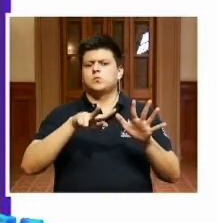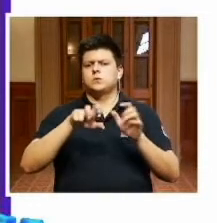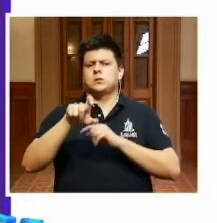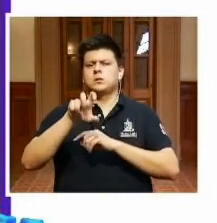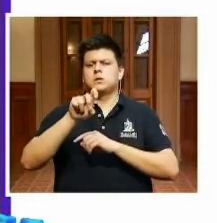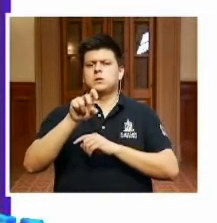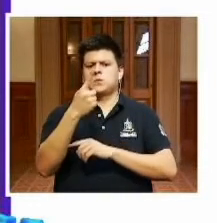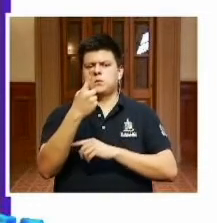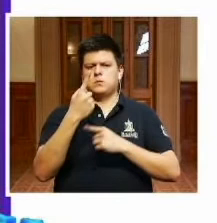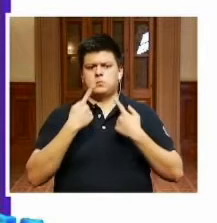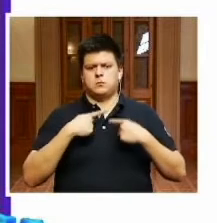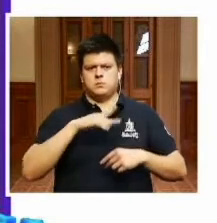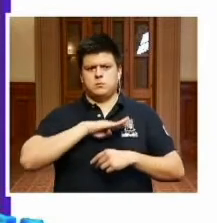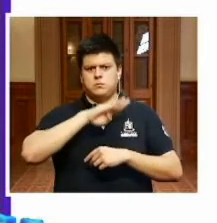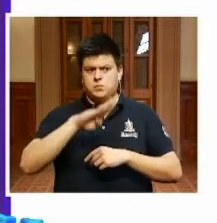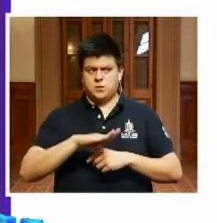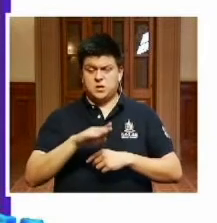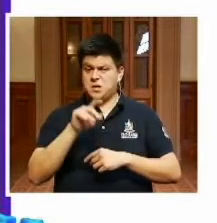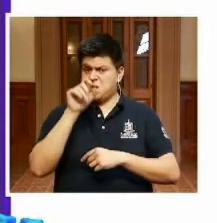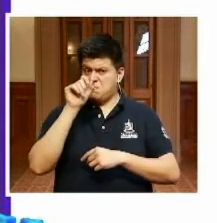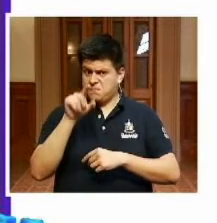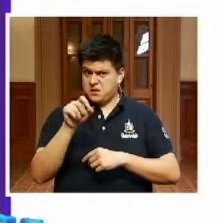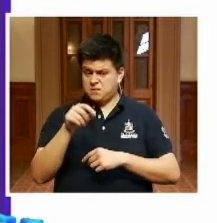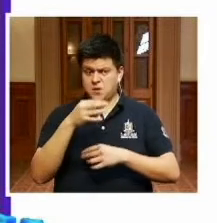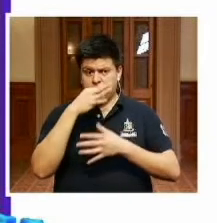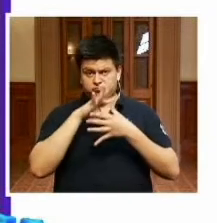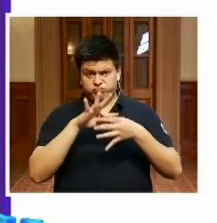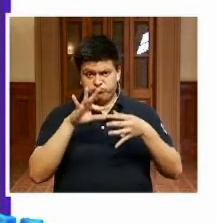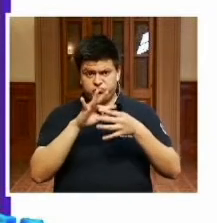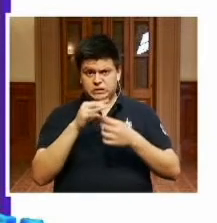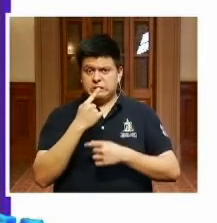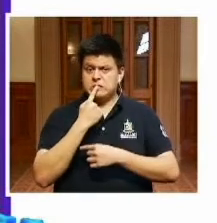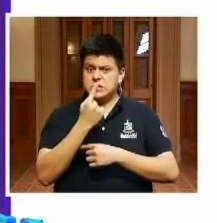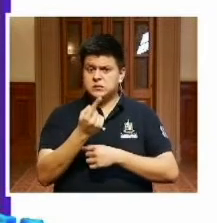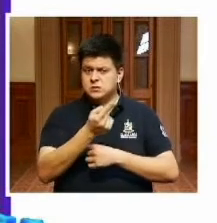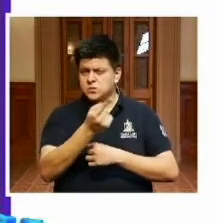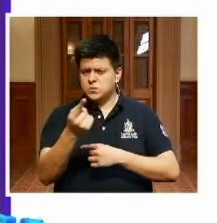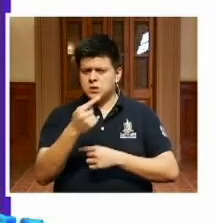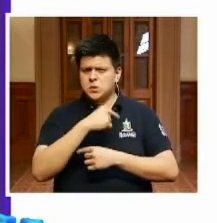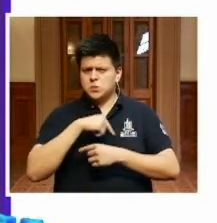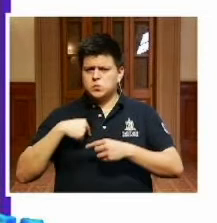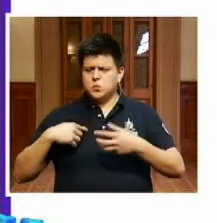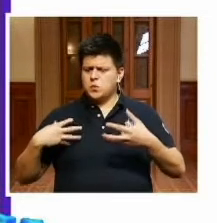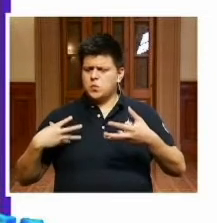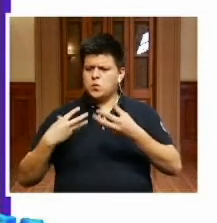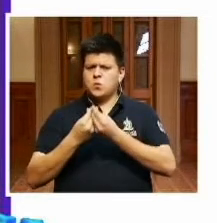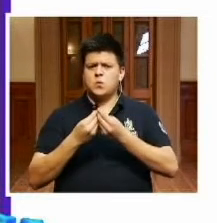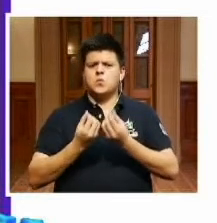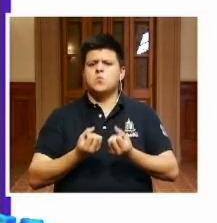3.831 defunciones. Igualmente, les quiero mencionar que llevamos un total de